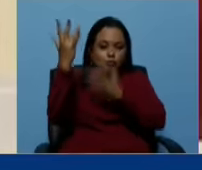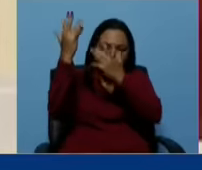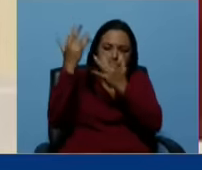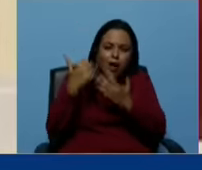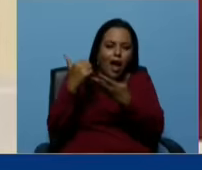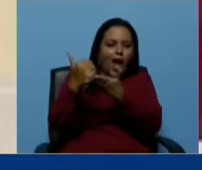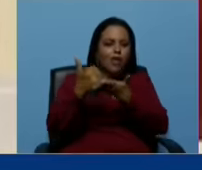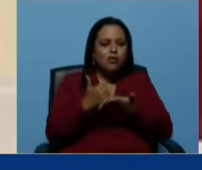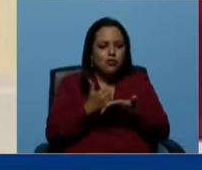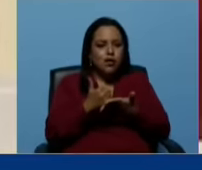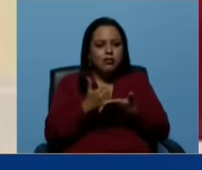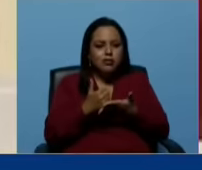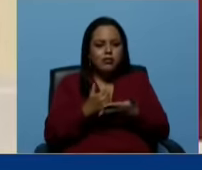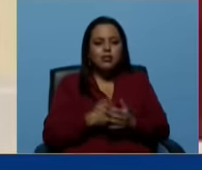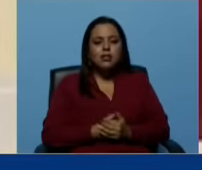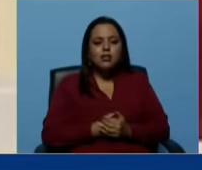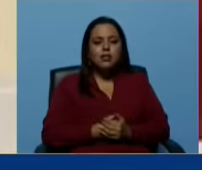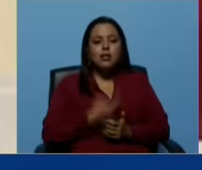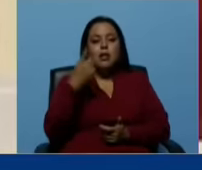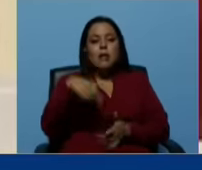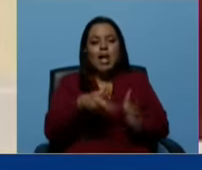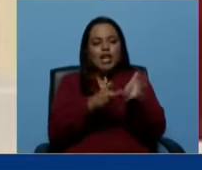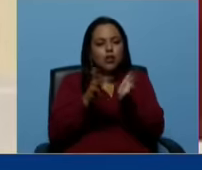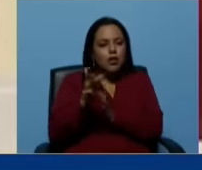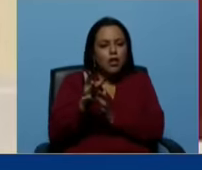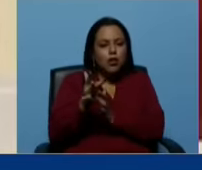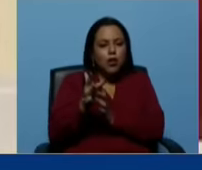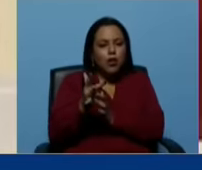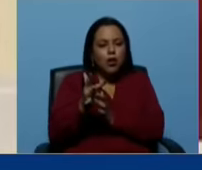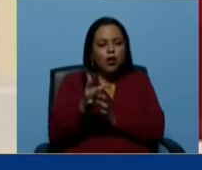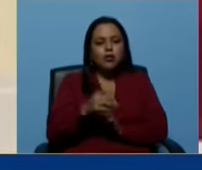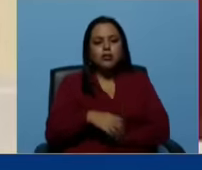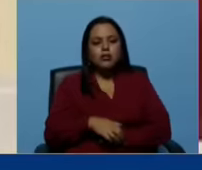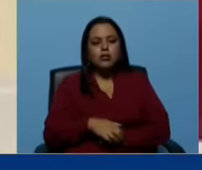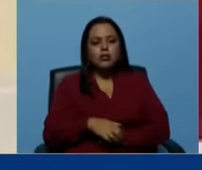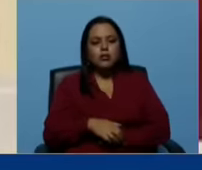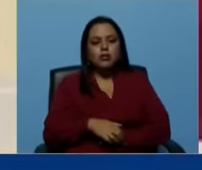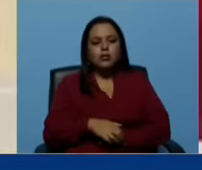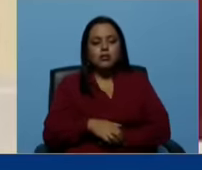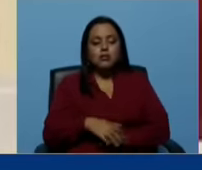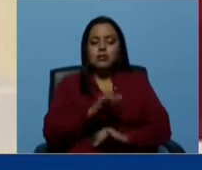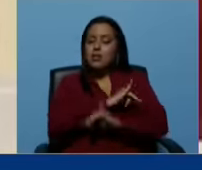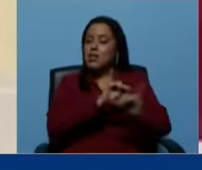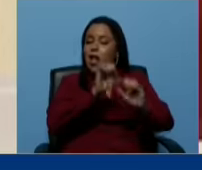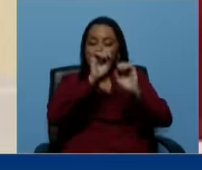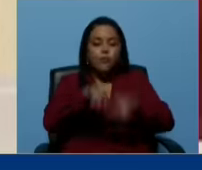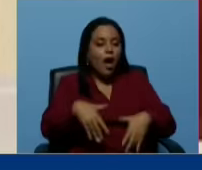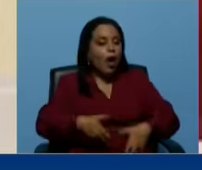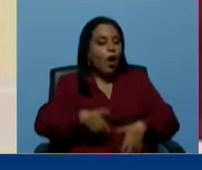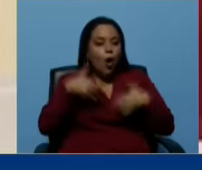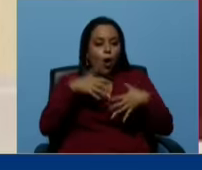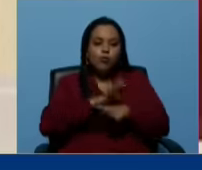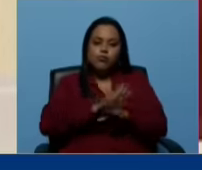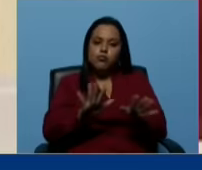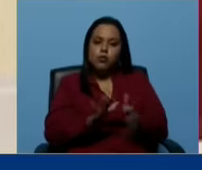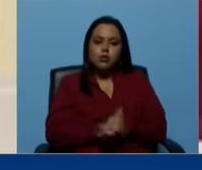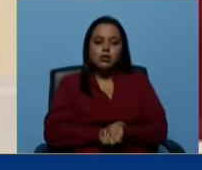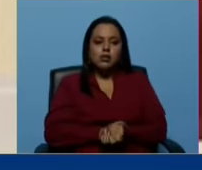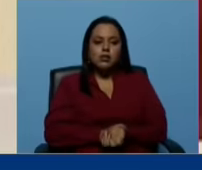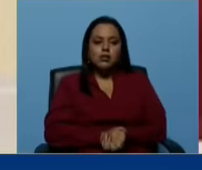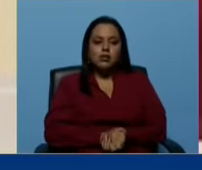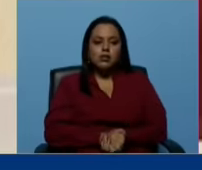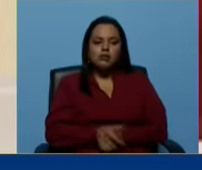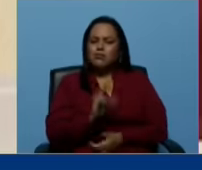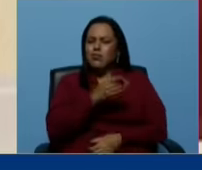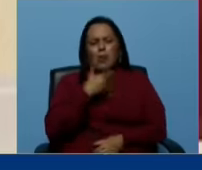Bendita, a nuestro Señor Jesucristo. Deje de odiar y de querer una